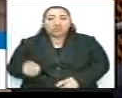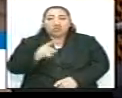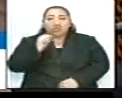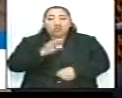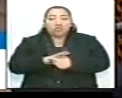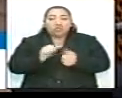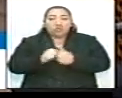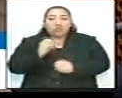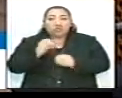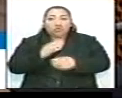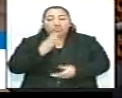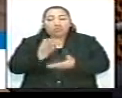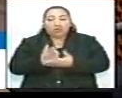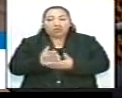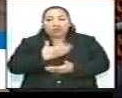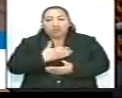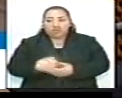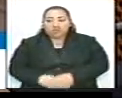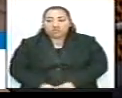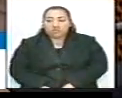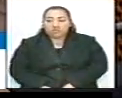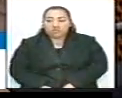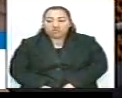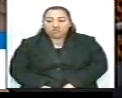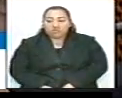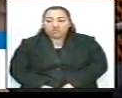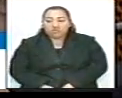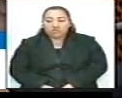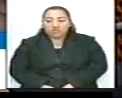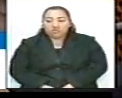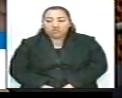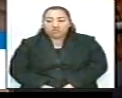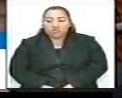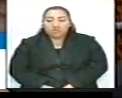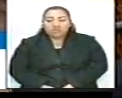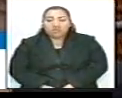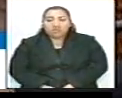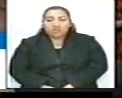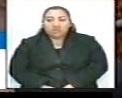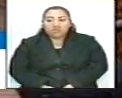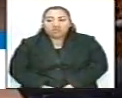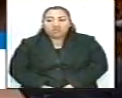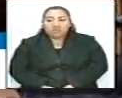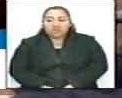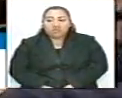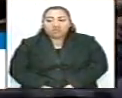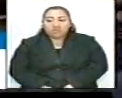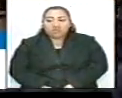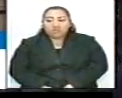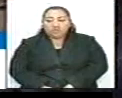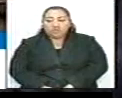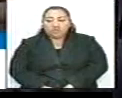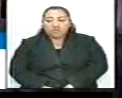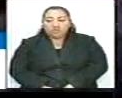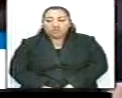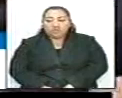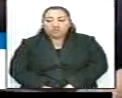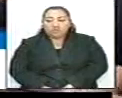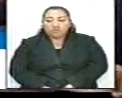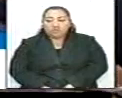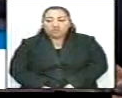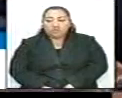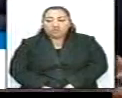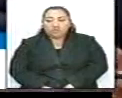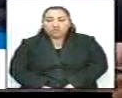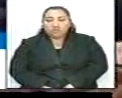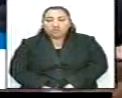este aspecto. Muchas gracias, presidente. Muchísimas gracias, congresista William Monterola. Bueno, ya tenemos el quórum respectivo. Vamos a dar inicio a